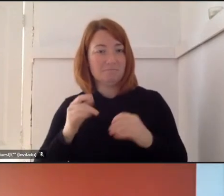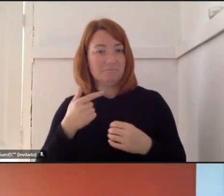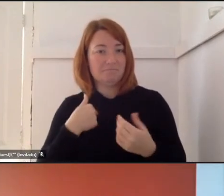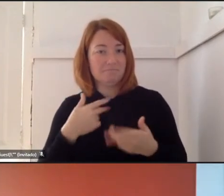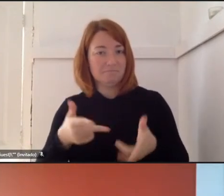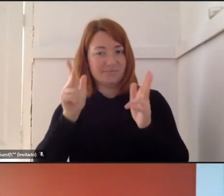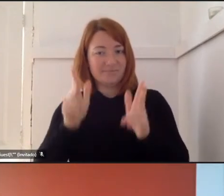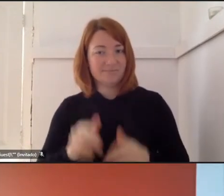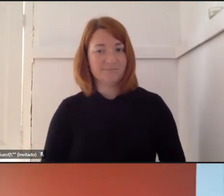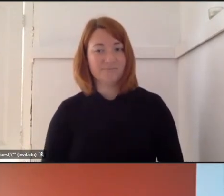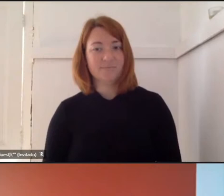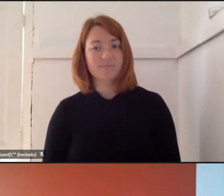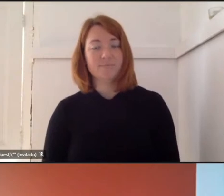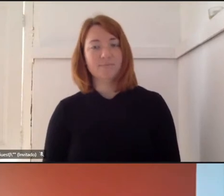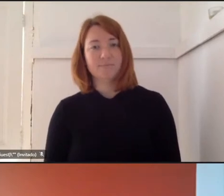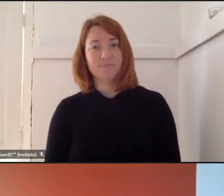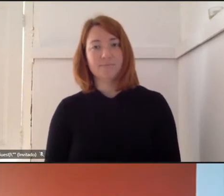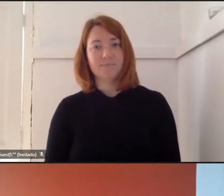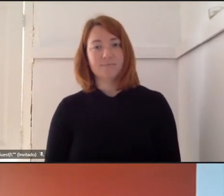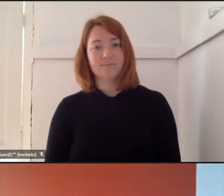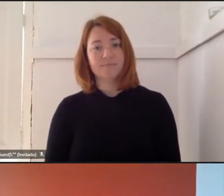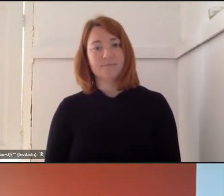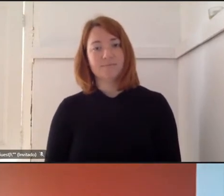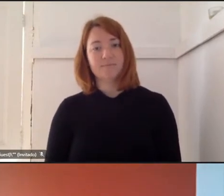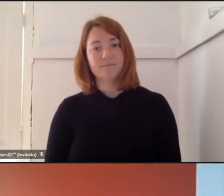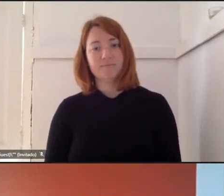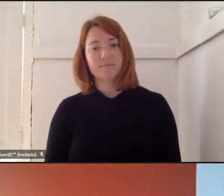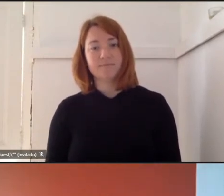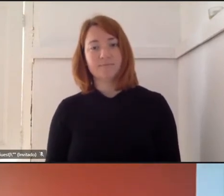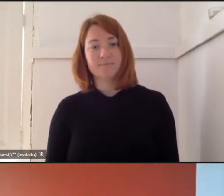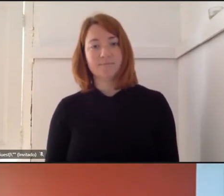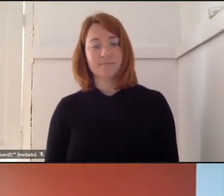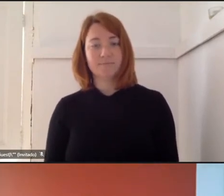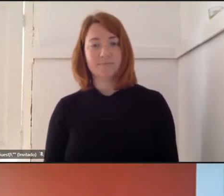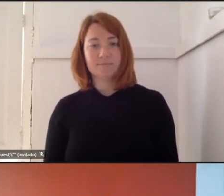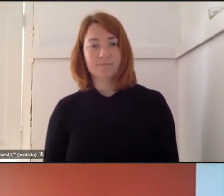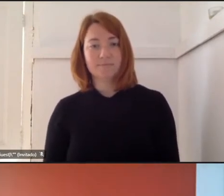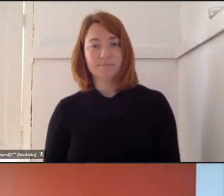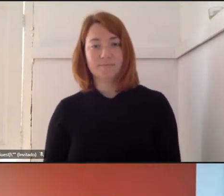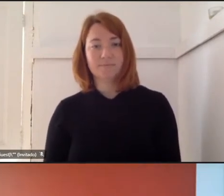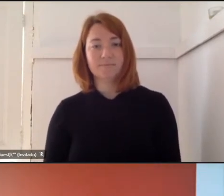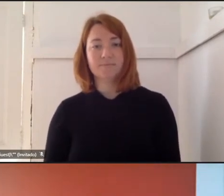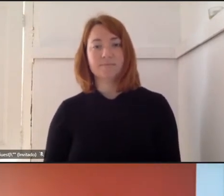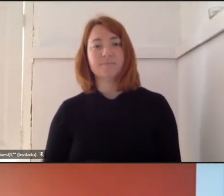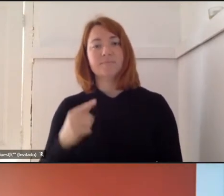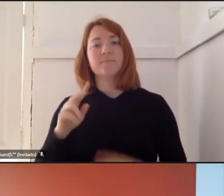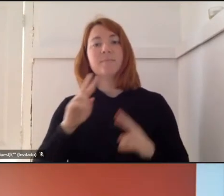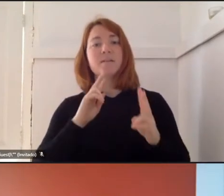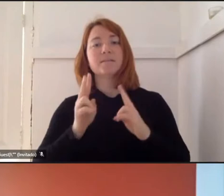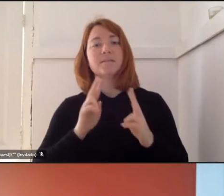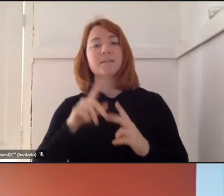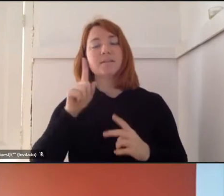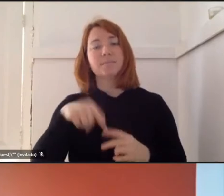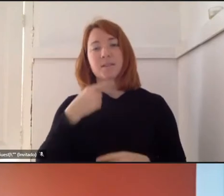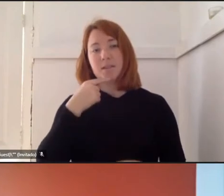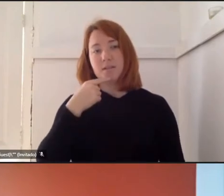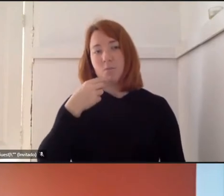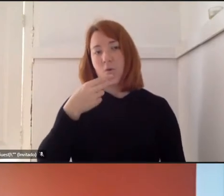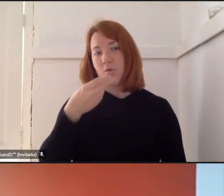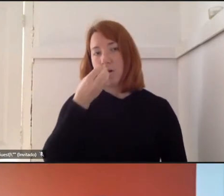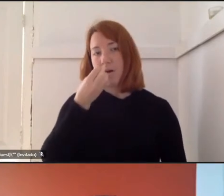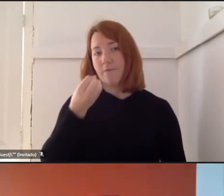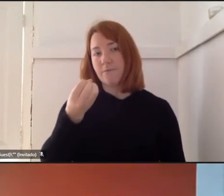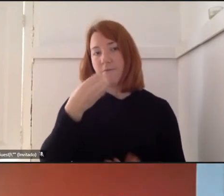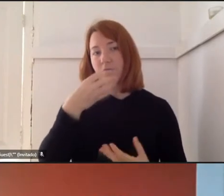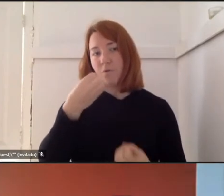utilizarla. Genial. Yo sí que me gustaría, dicen por el chat que hay información muy interesante,